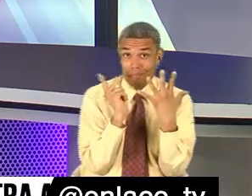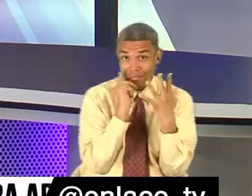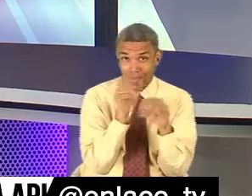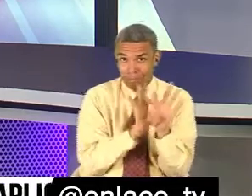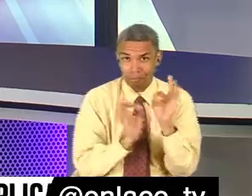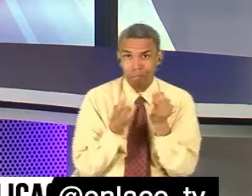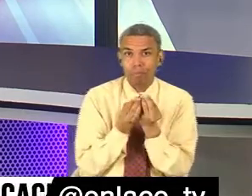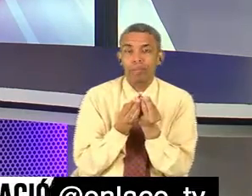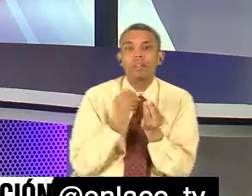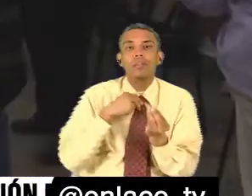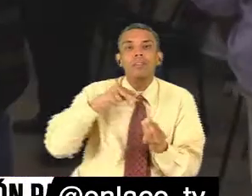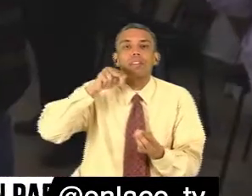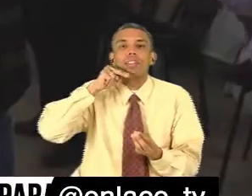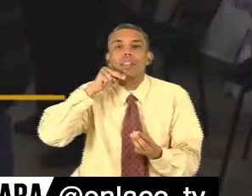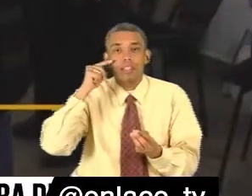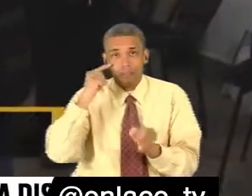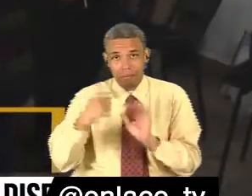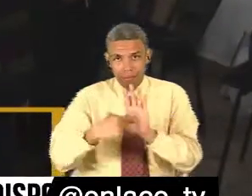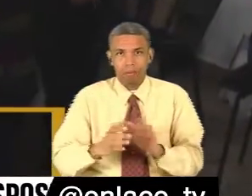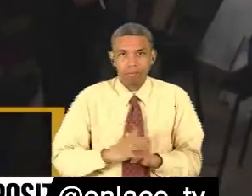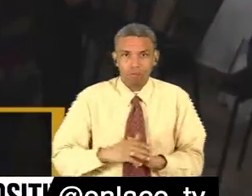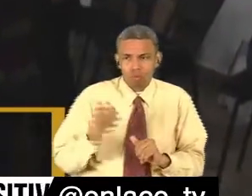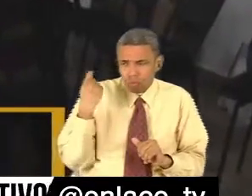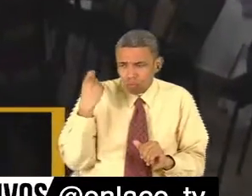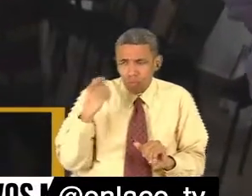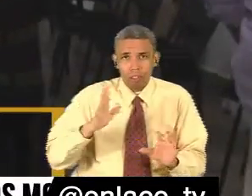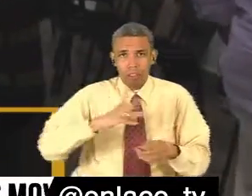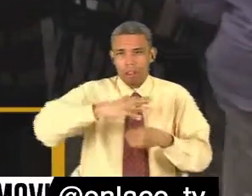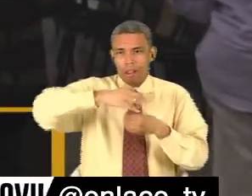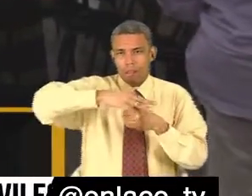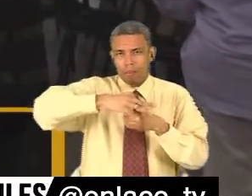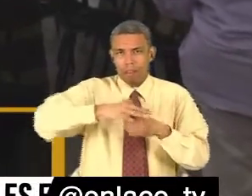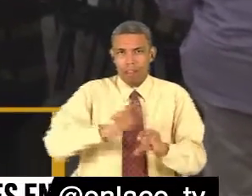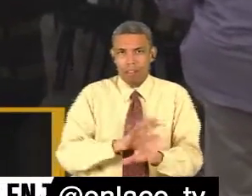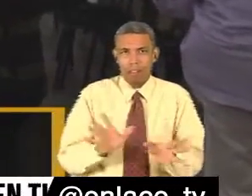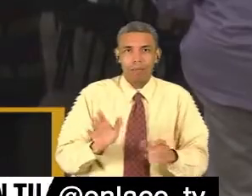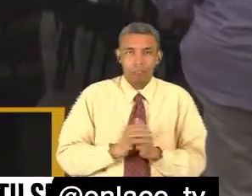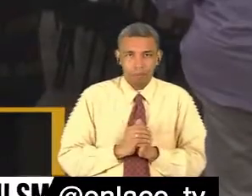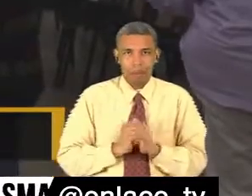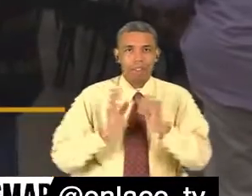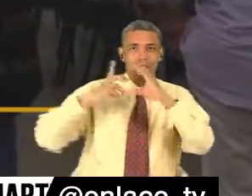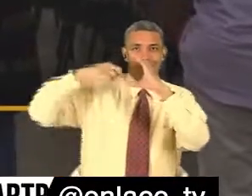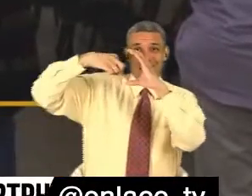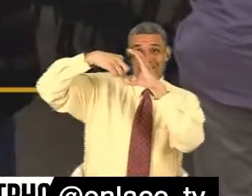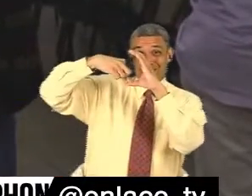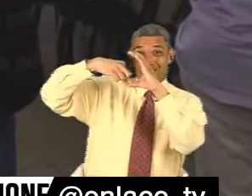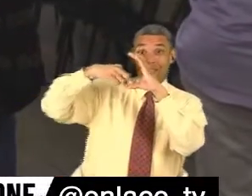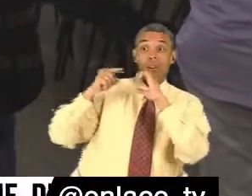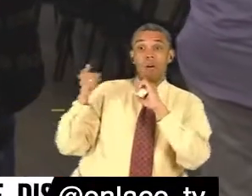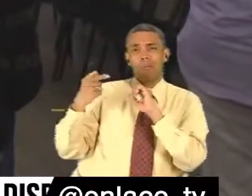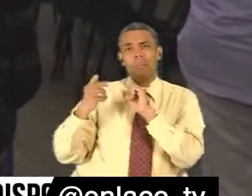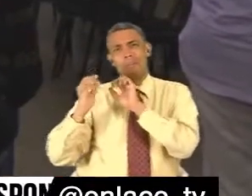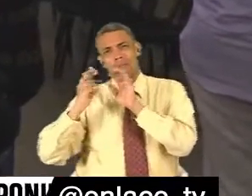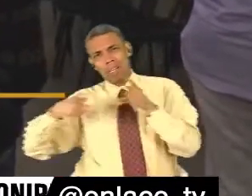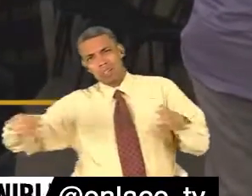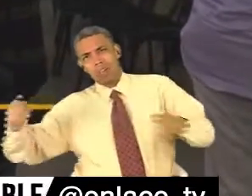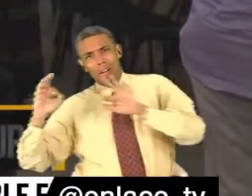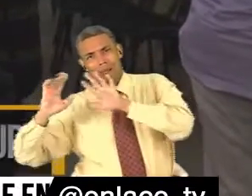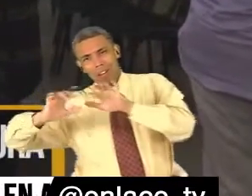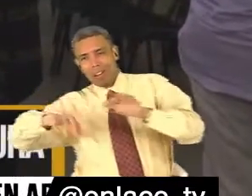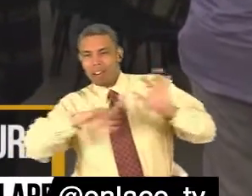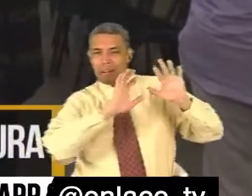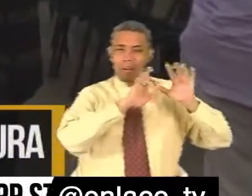jornada. Terminó hace pocos minutos en el Centro Popular Comercial el escrutinio de las elecciones del Consejo Municipal